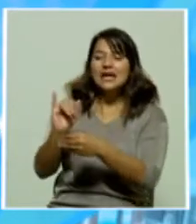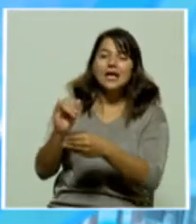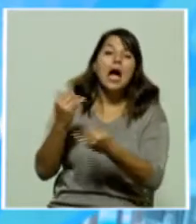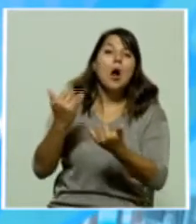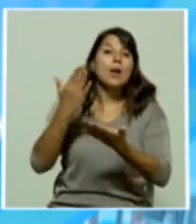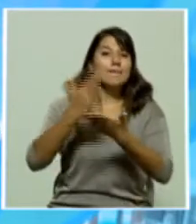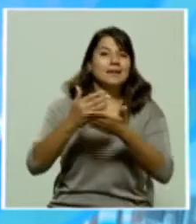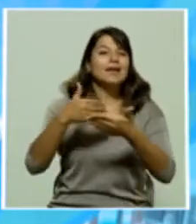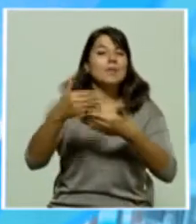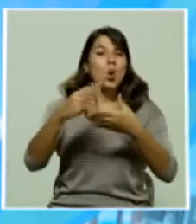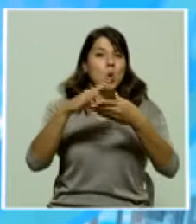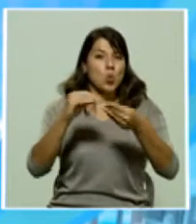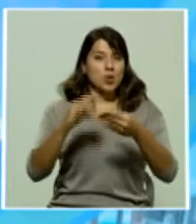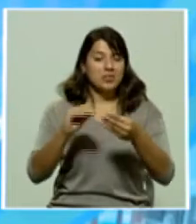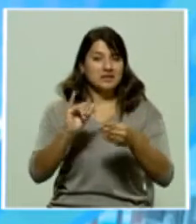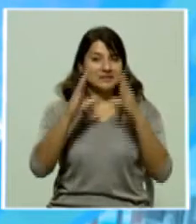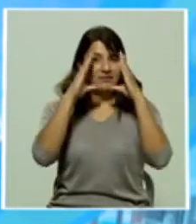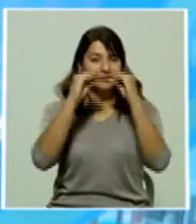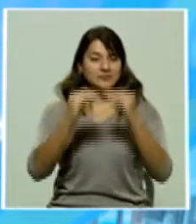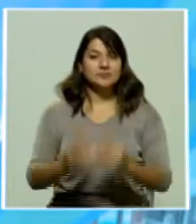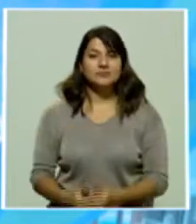venimos con este dato.